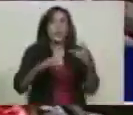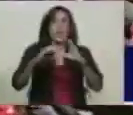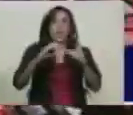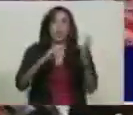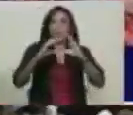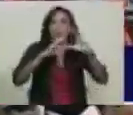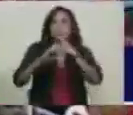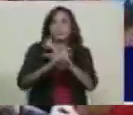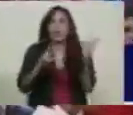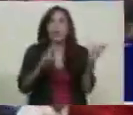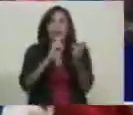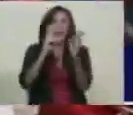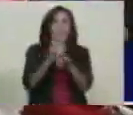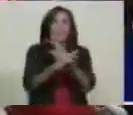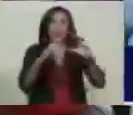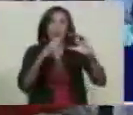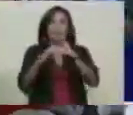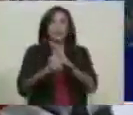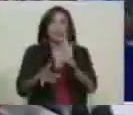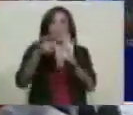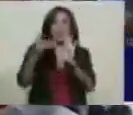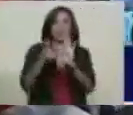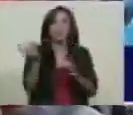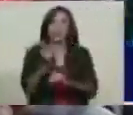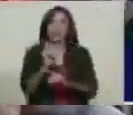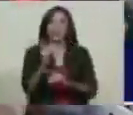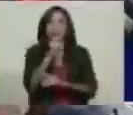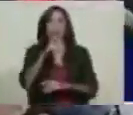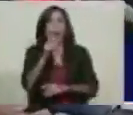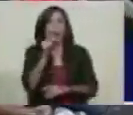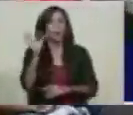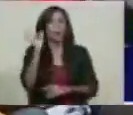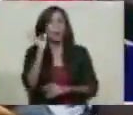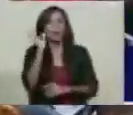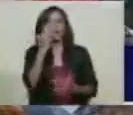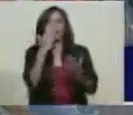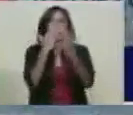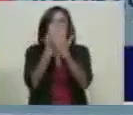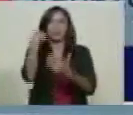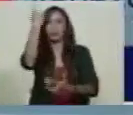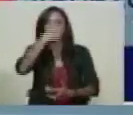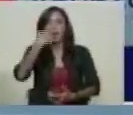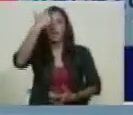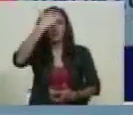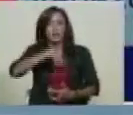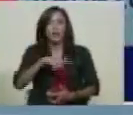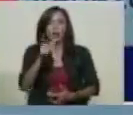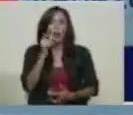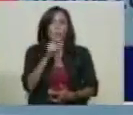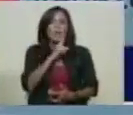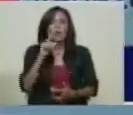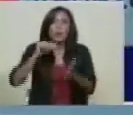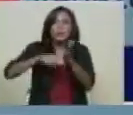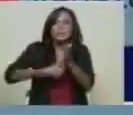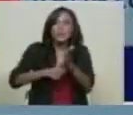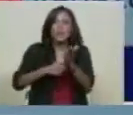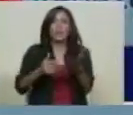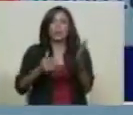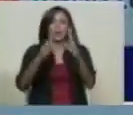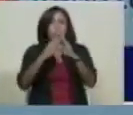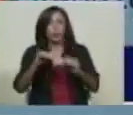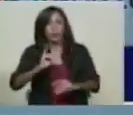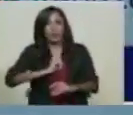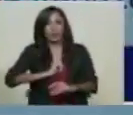de redes sociales, no, es un partido de hombres y de mujeres, de caras, de nombres, de cédula de identidad,